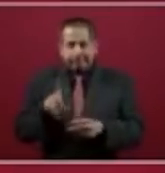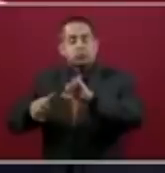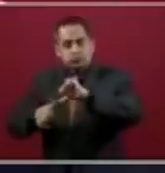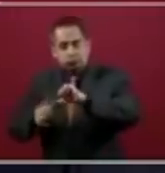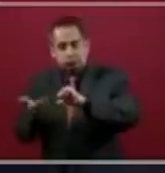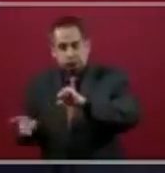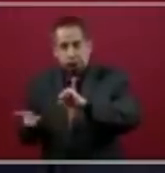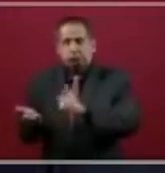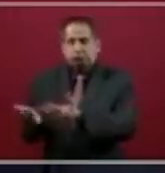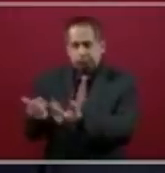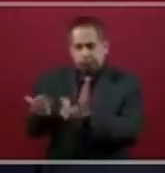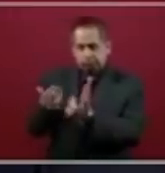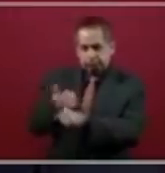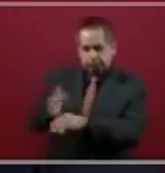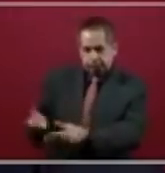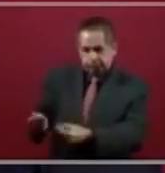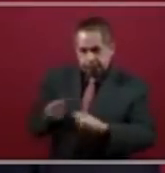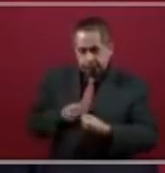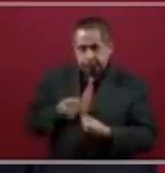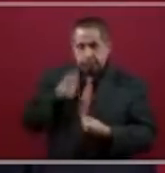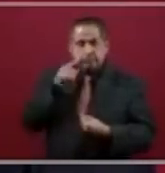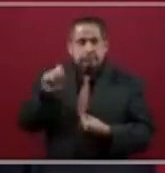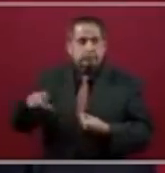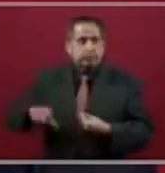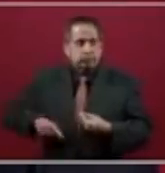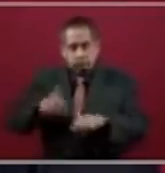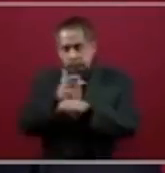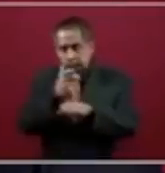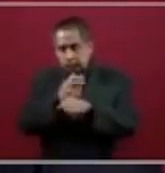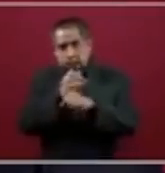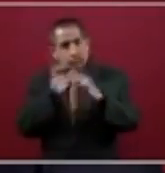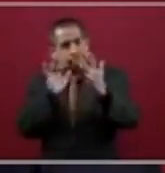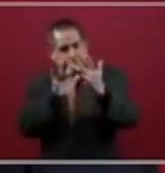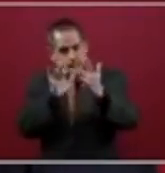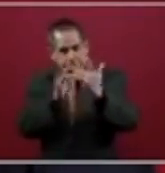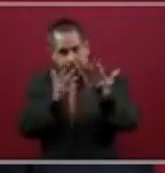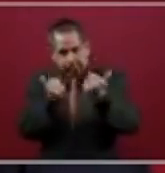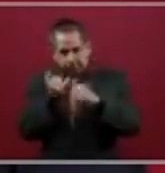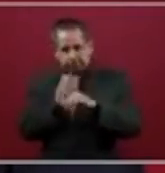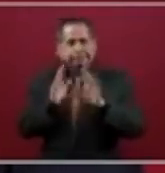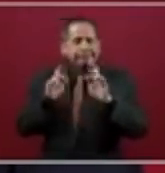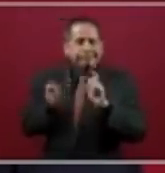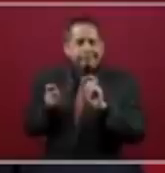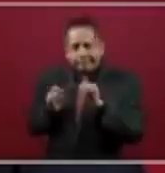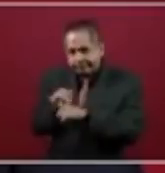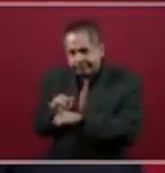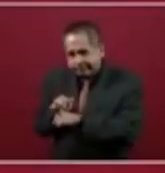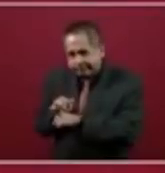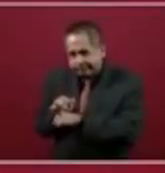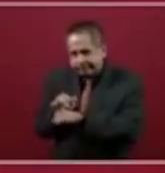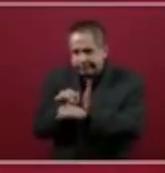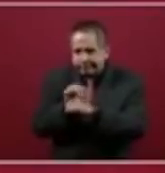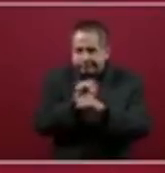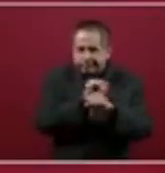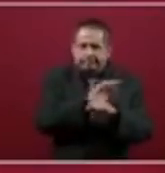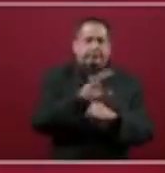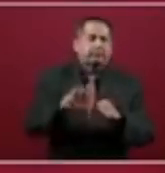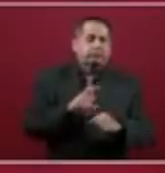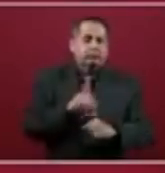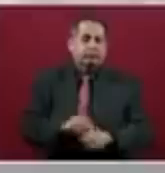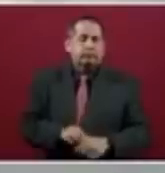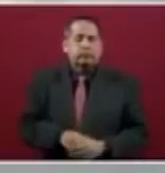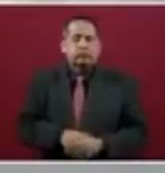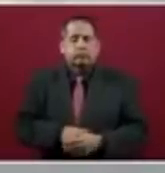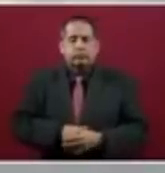parecidos y estamos pidiendo información al gobierno estadounidense. Estamos haciendo la investigación completa. En su conferencia de